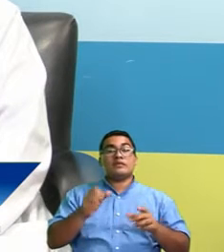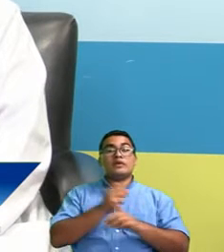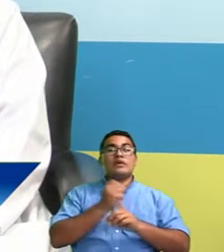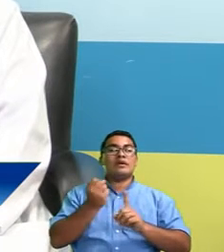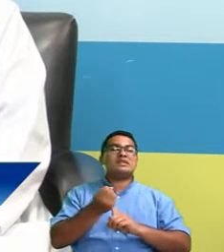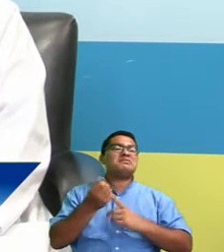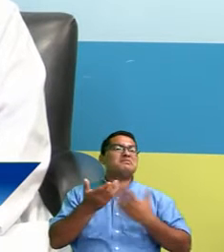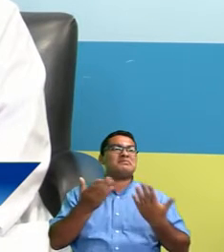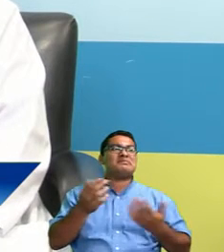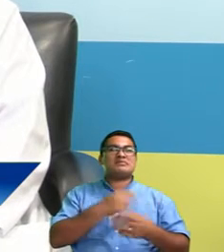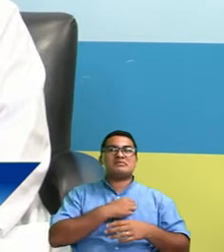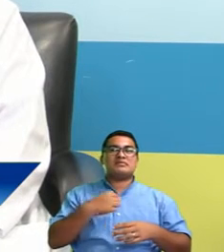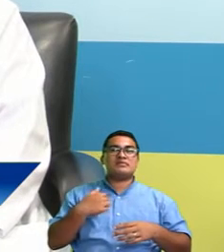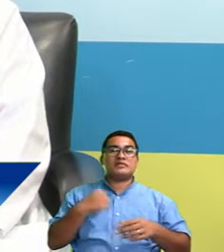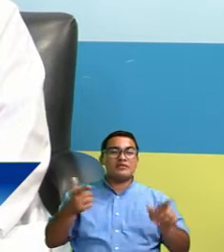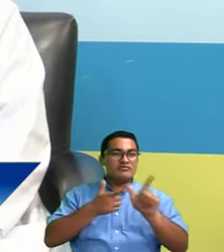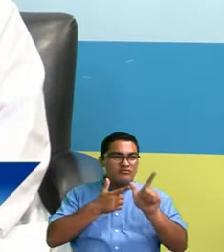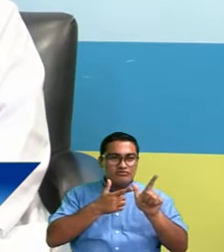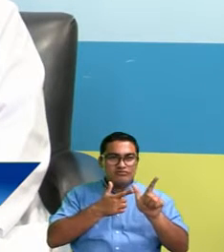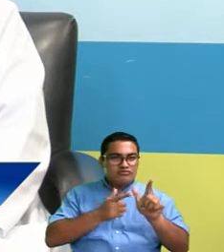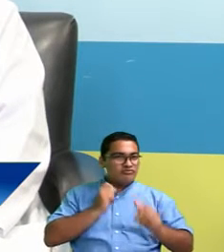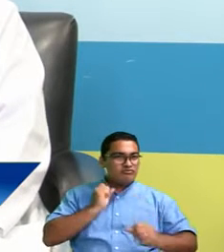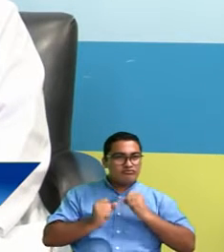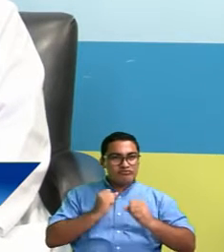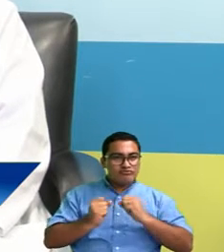organizado una carrera